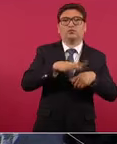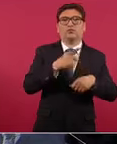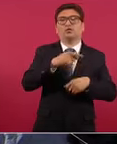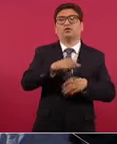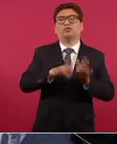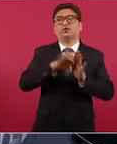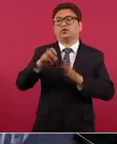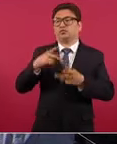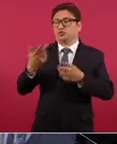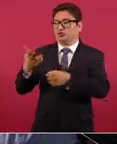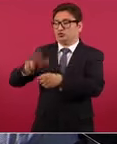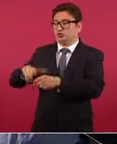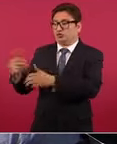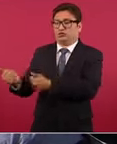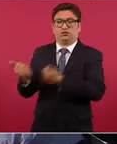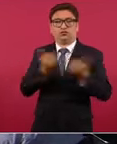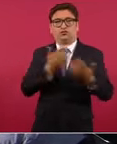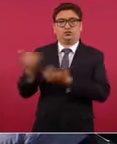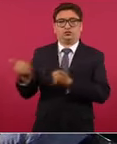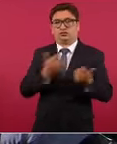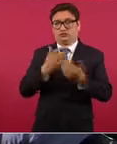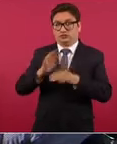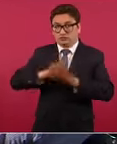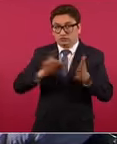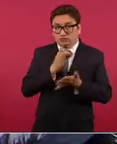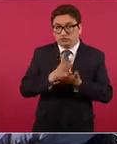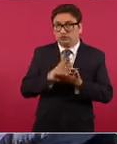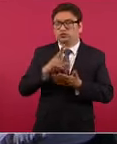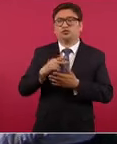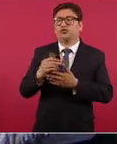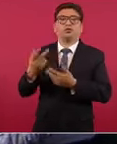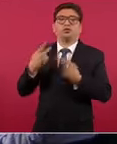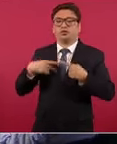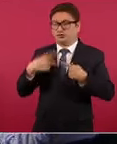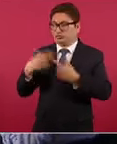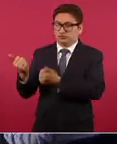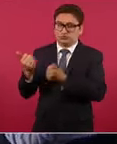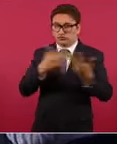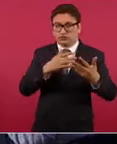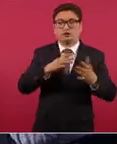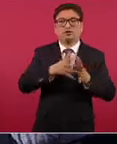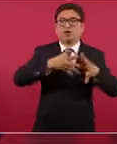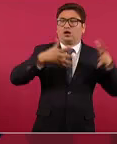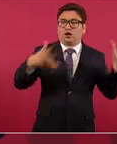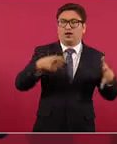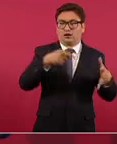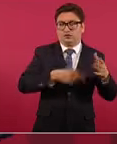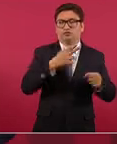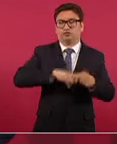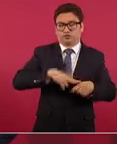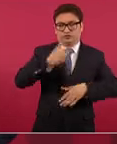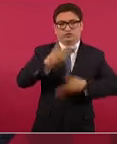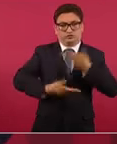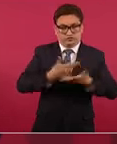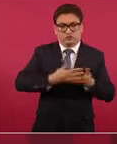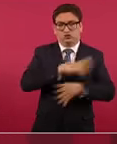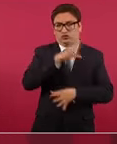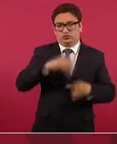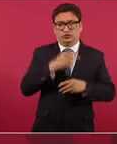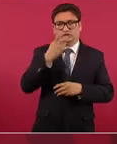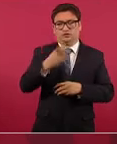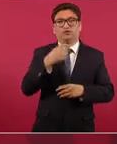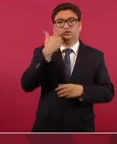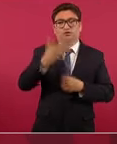pasar a la gente de un hospital a otro sino que crezca y realmente pueda dar todos los servicios pero si el compromiso es estar en operaciones